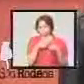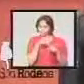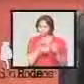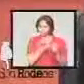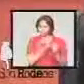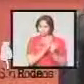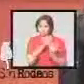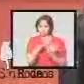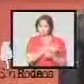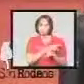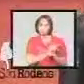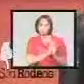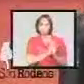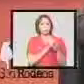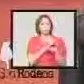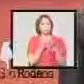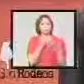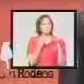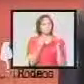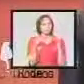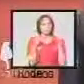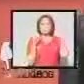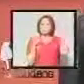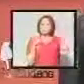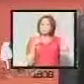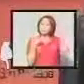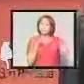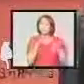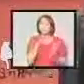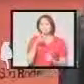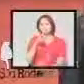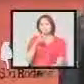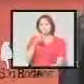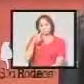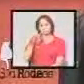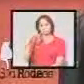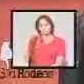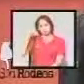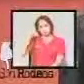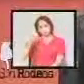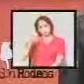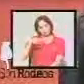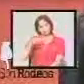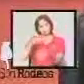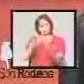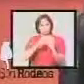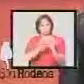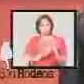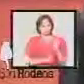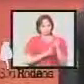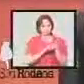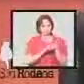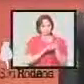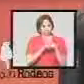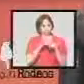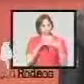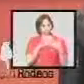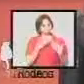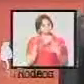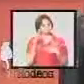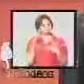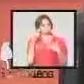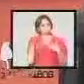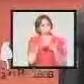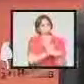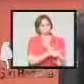nosotros. Es un canal telefónico donde las personas pueden llamar al 2202-2020, que es un número disponible para todo el